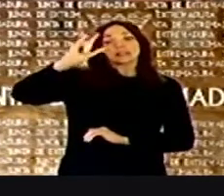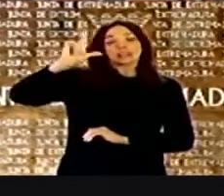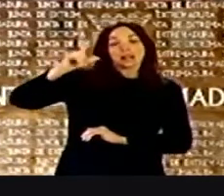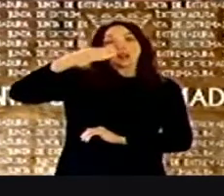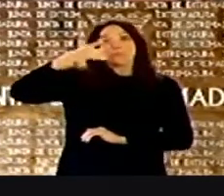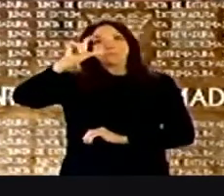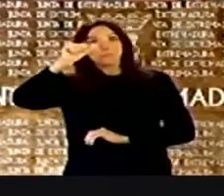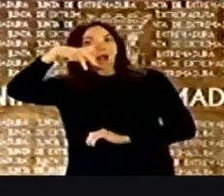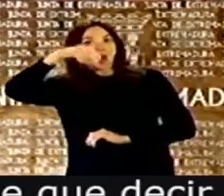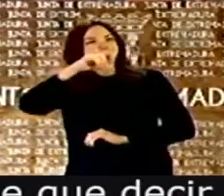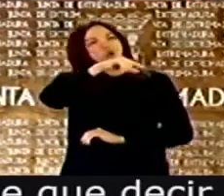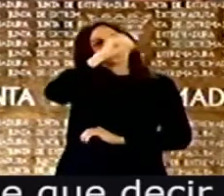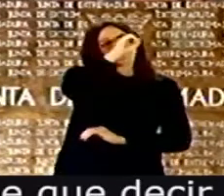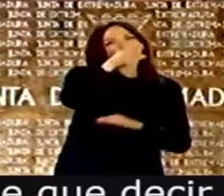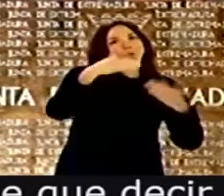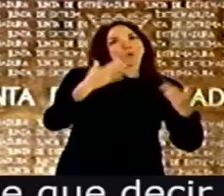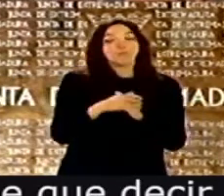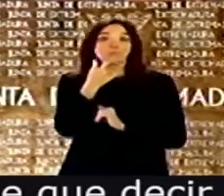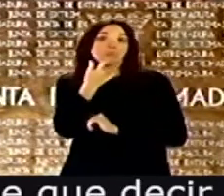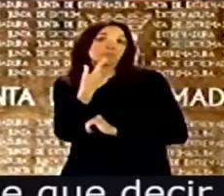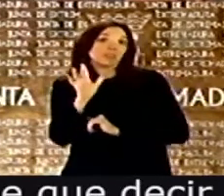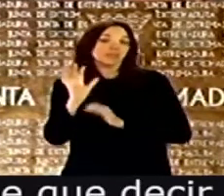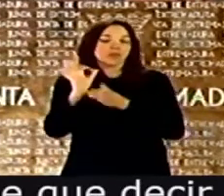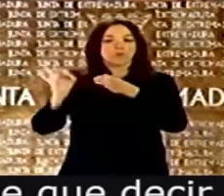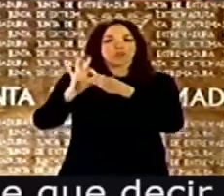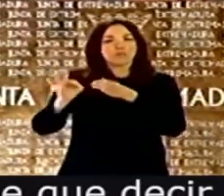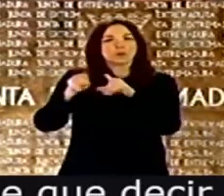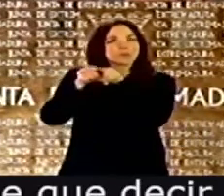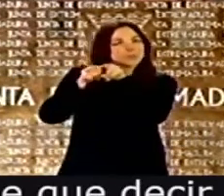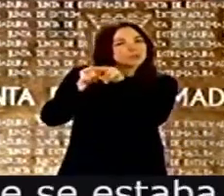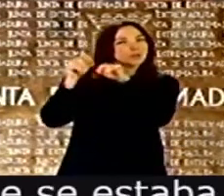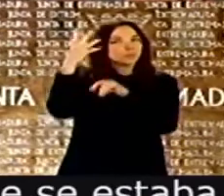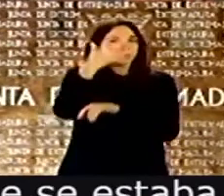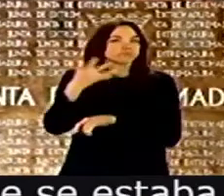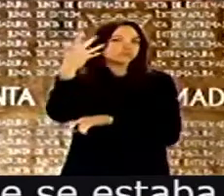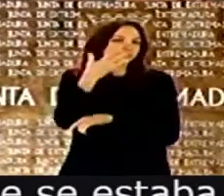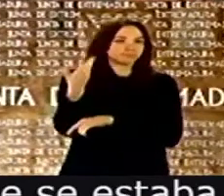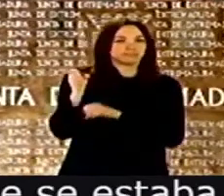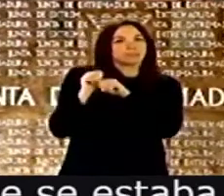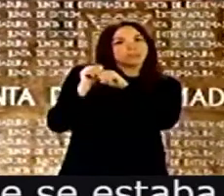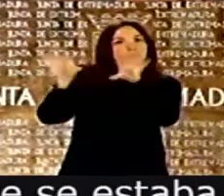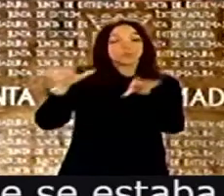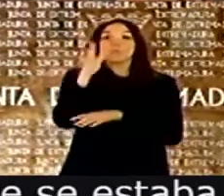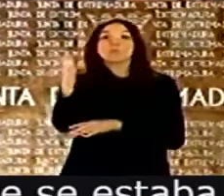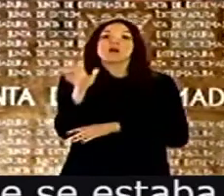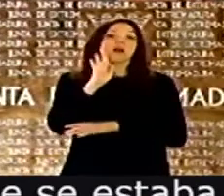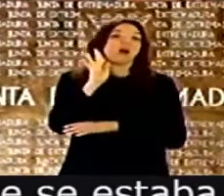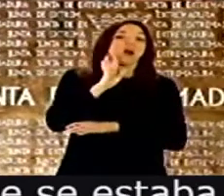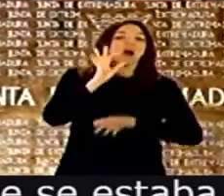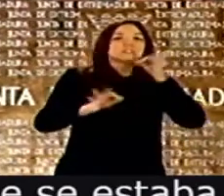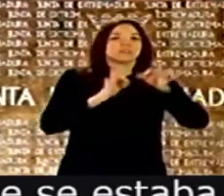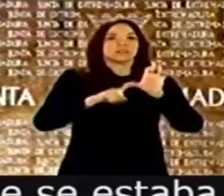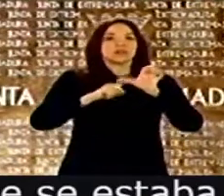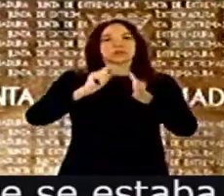humo porque se había pedido la suspensión del proyecto por mejoras técnicas a raíz de un escrito en la Asamblea de Extremadura.